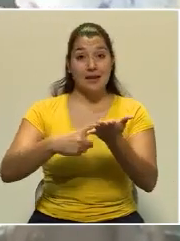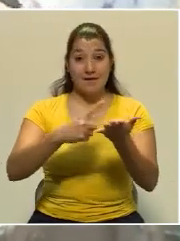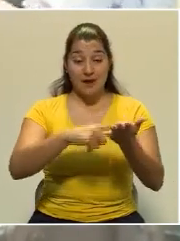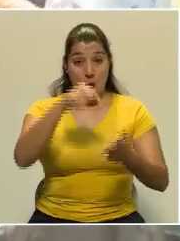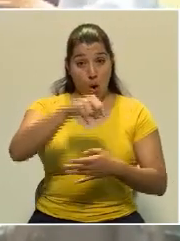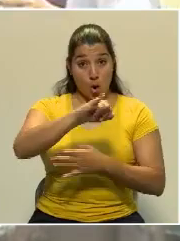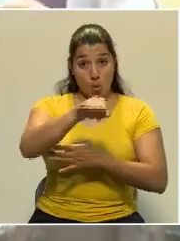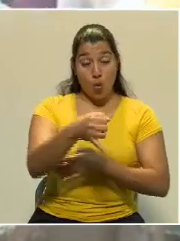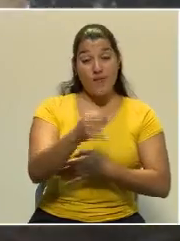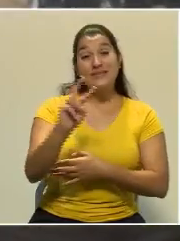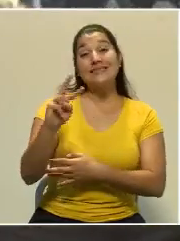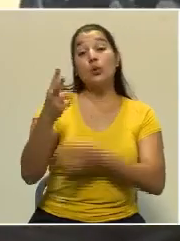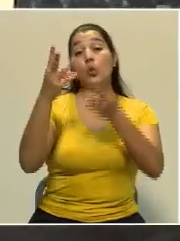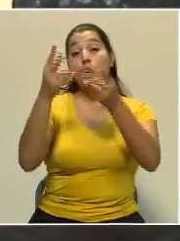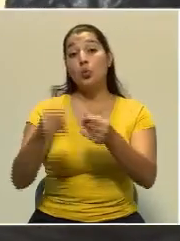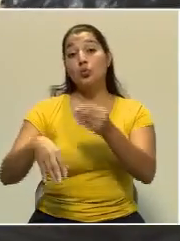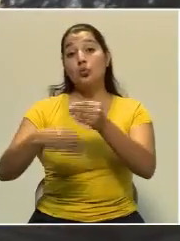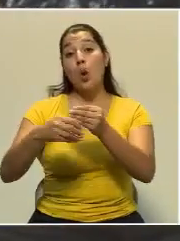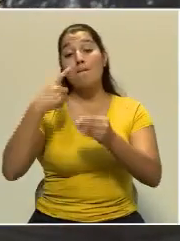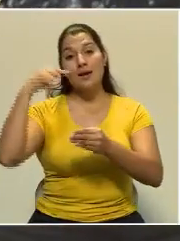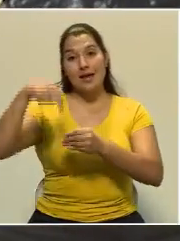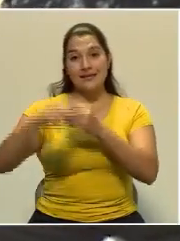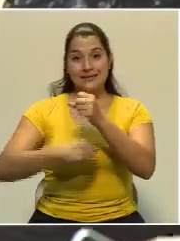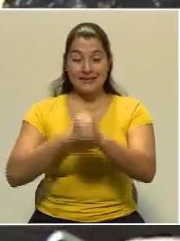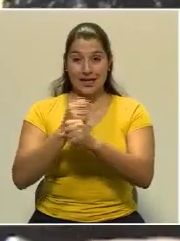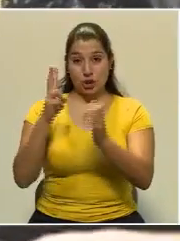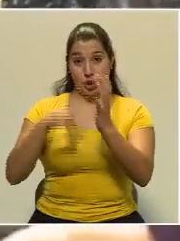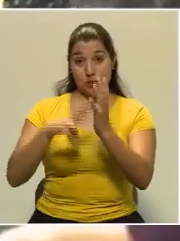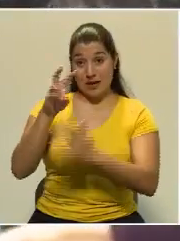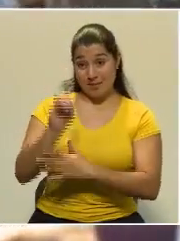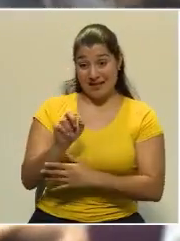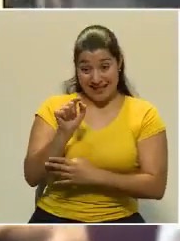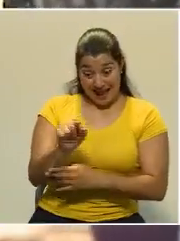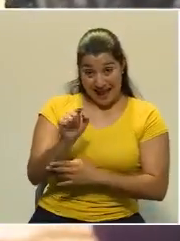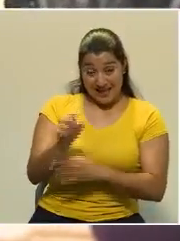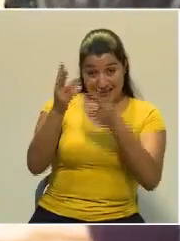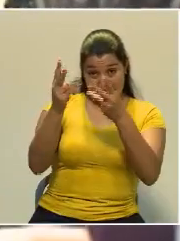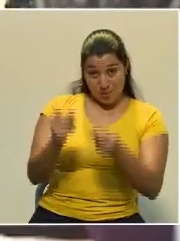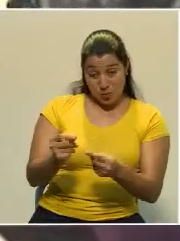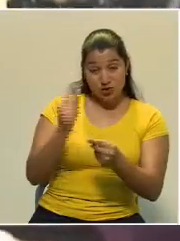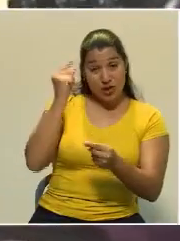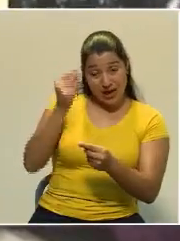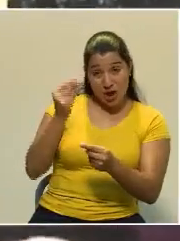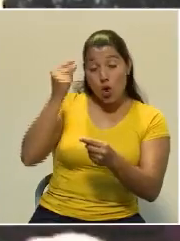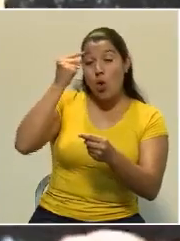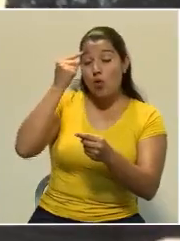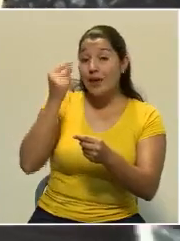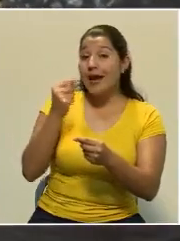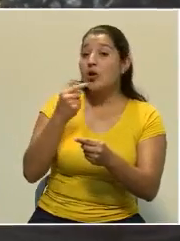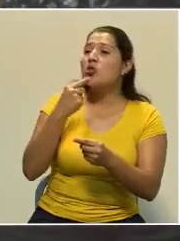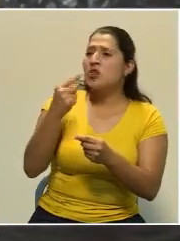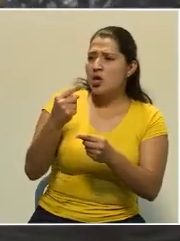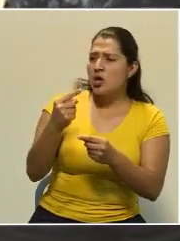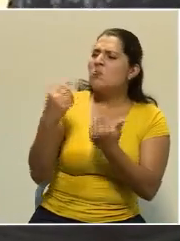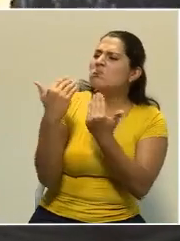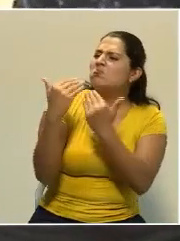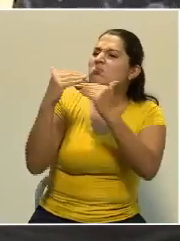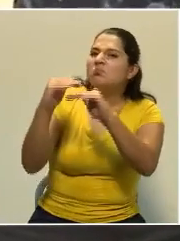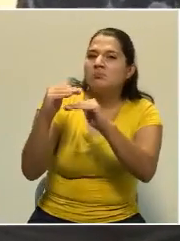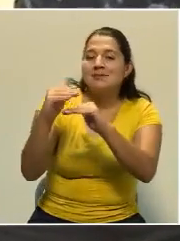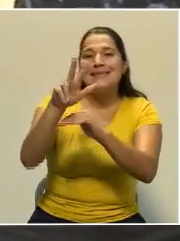segundo presupuesto extraordinario del 2020. En este plan de gastos, el gobierno planteó inicialmente un recorte cercano